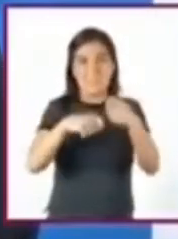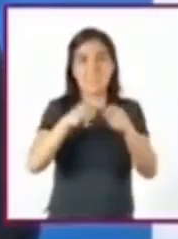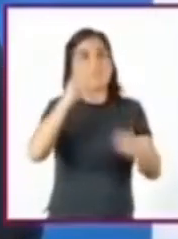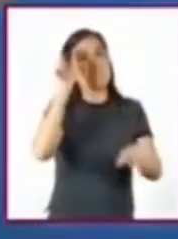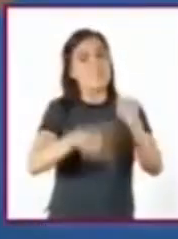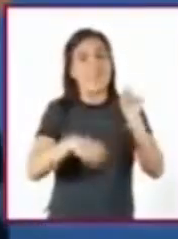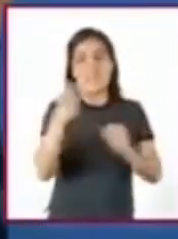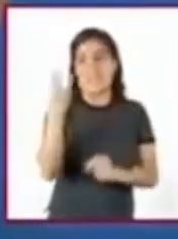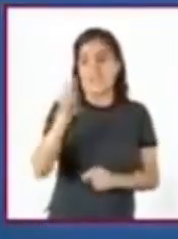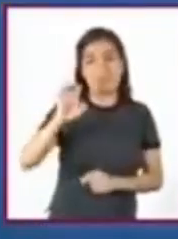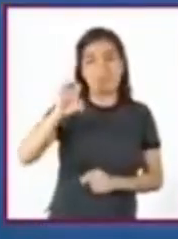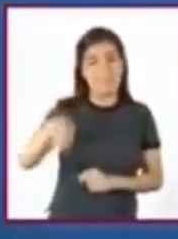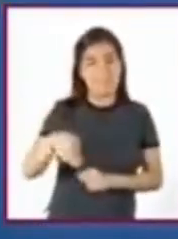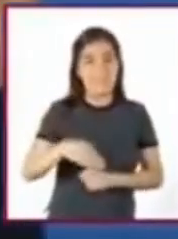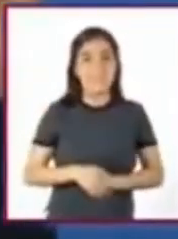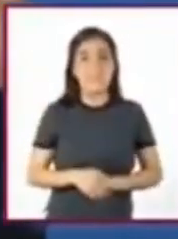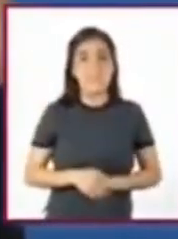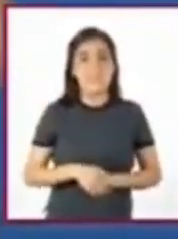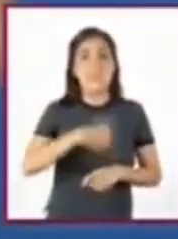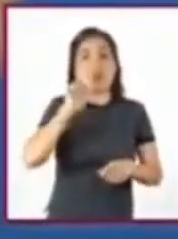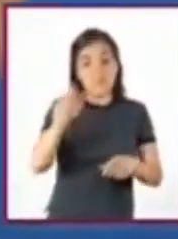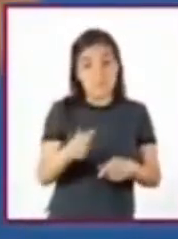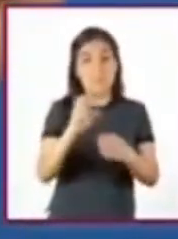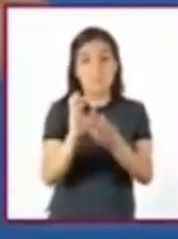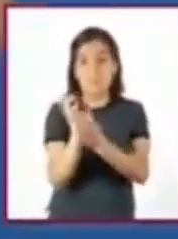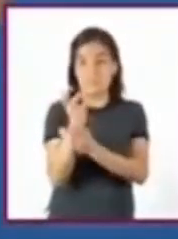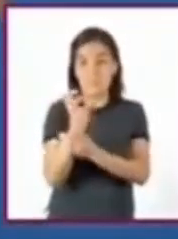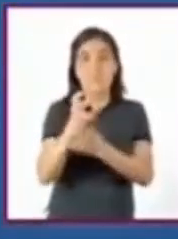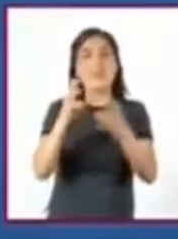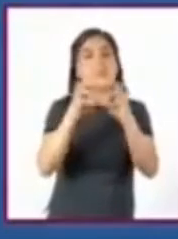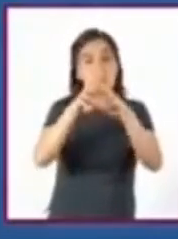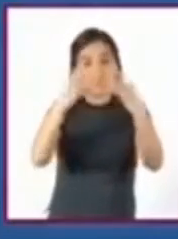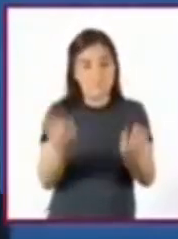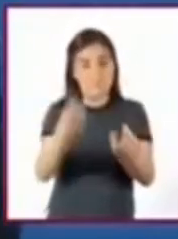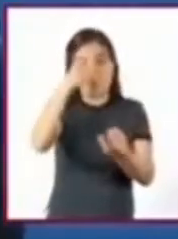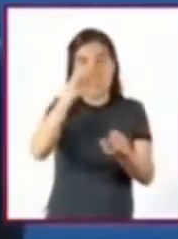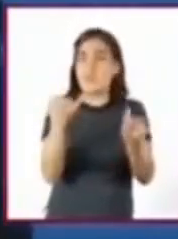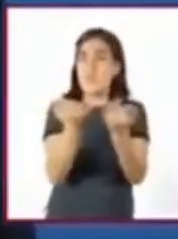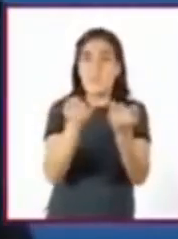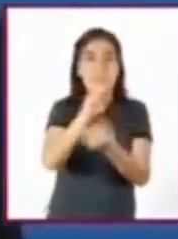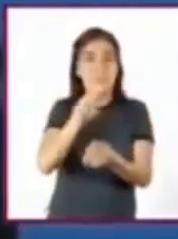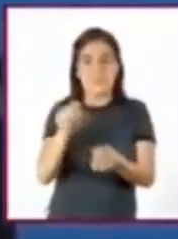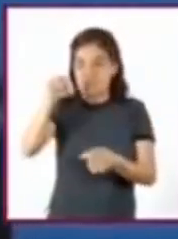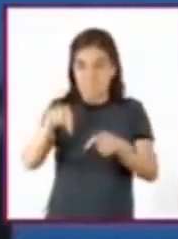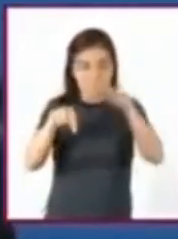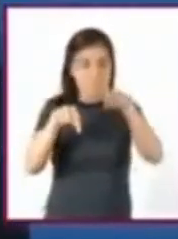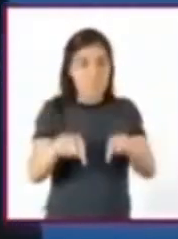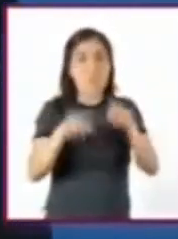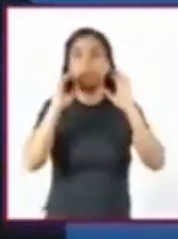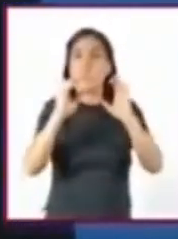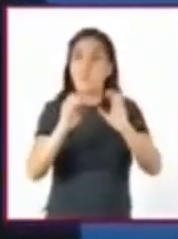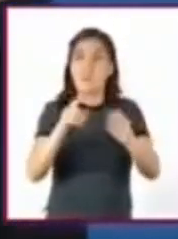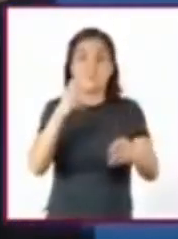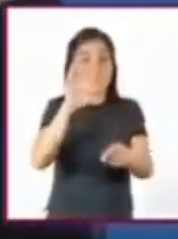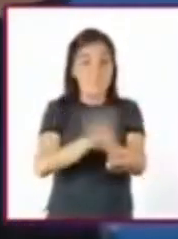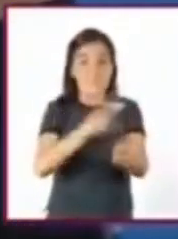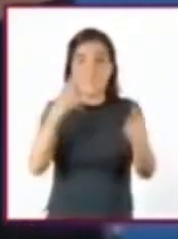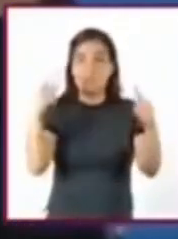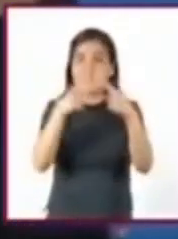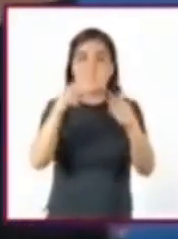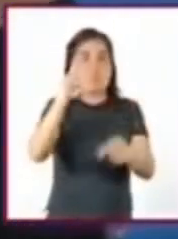cable, desarmar el socket y ajustar el alambre en los tornillos, cuidando que los cables no se